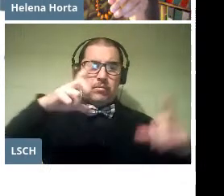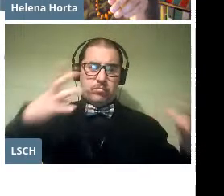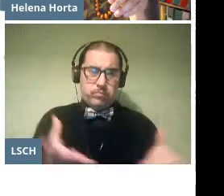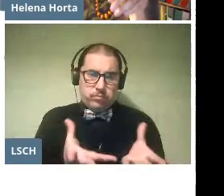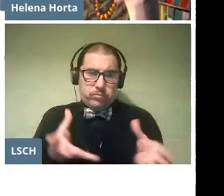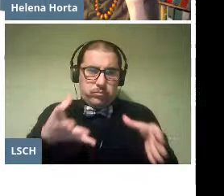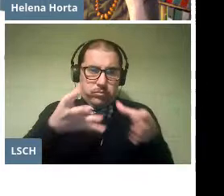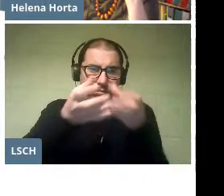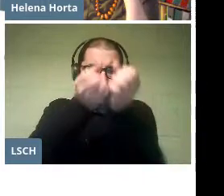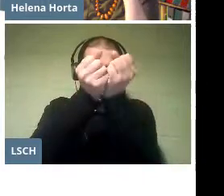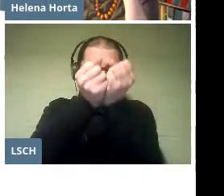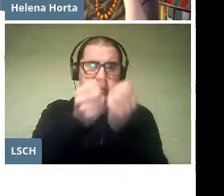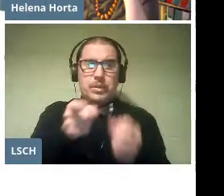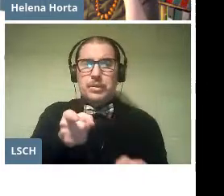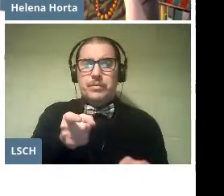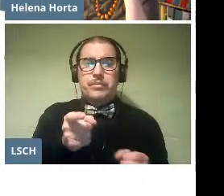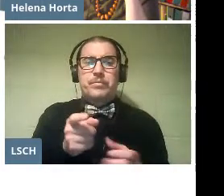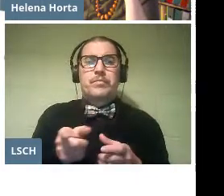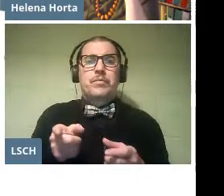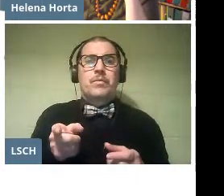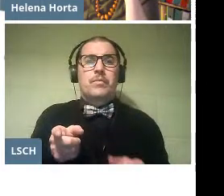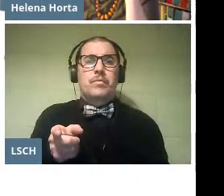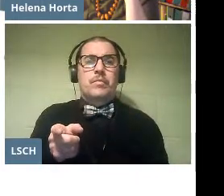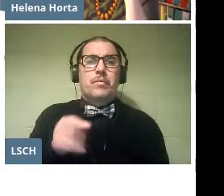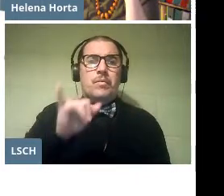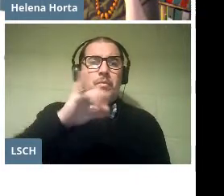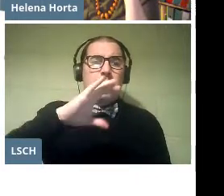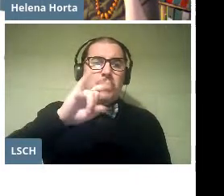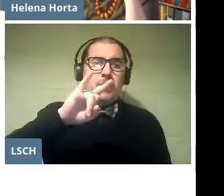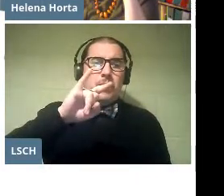Las incuñas generalmente aparecen